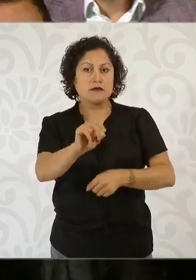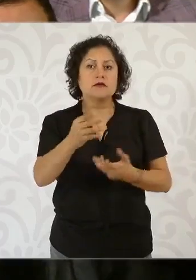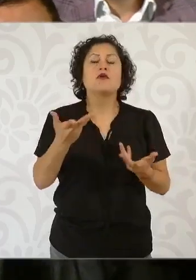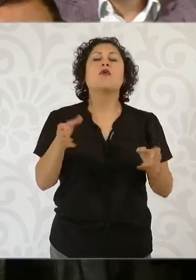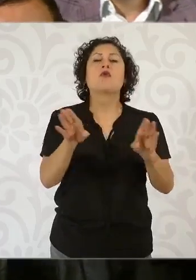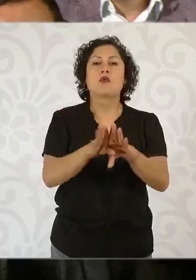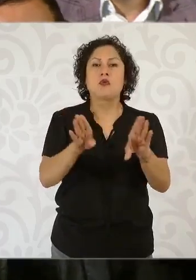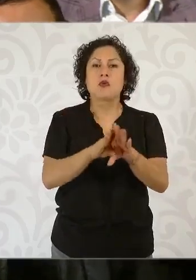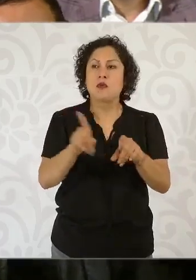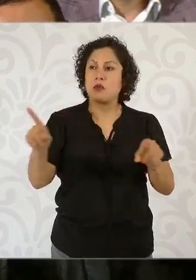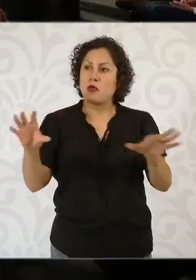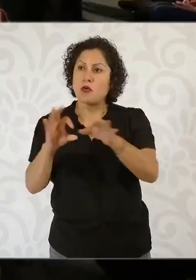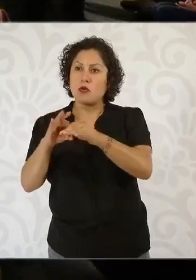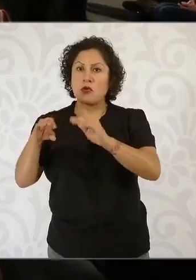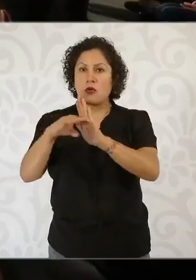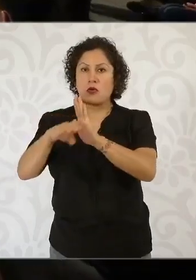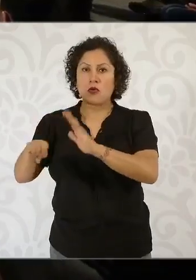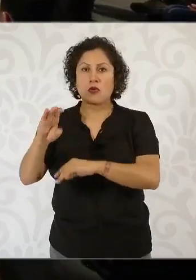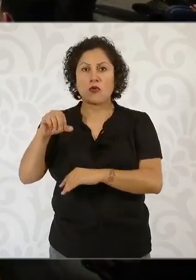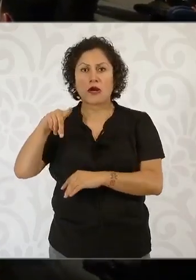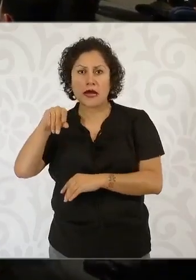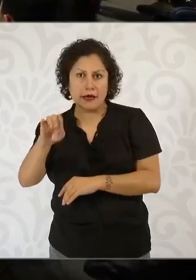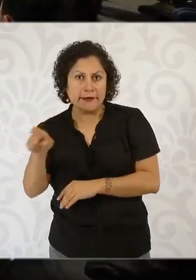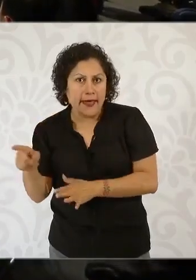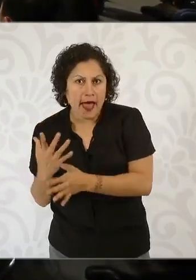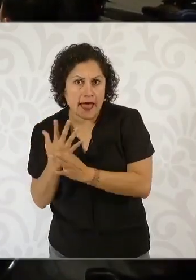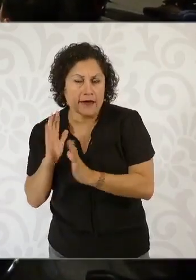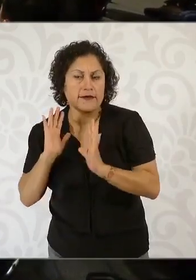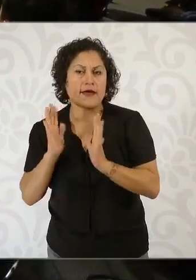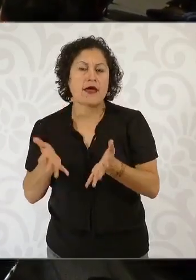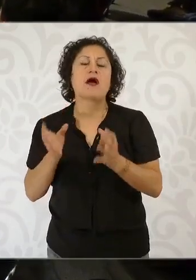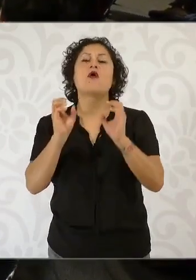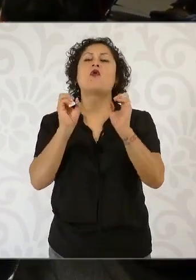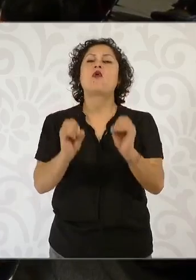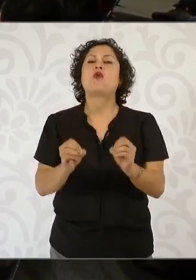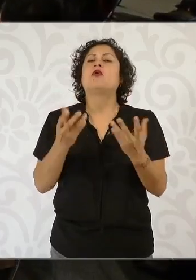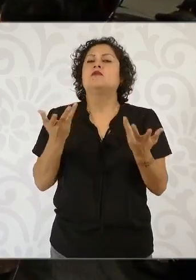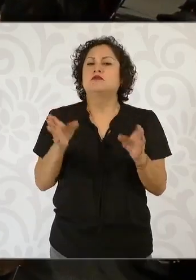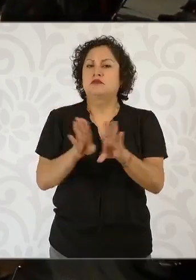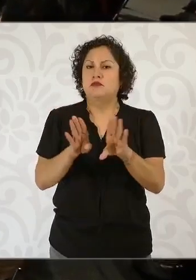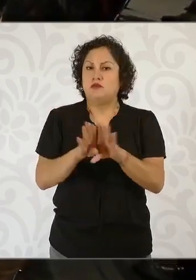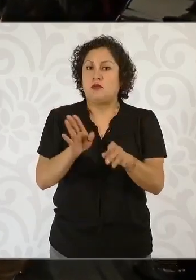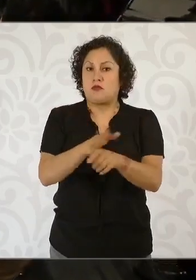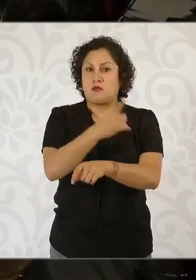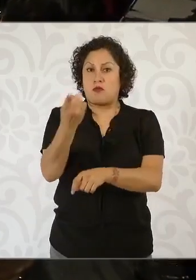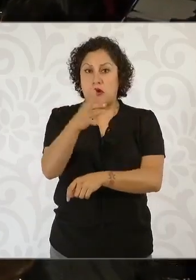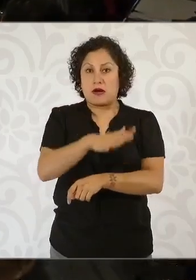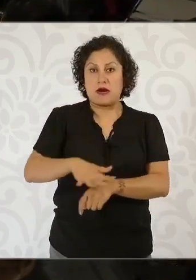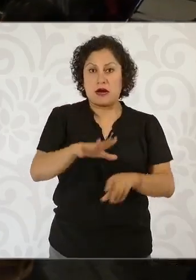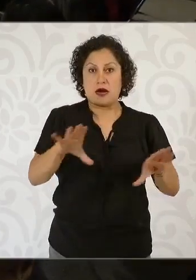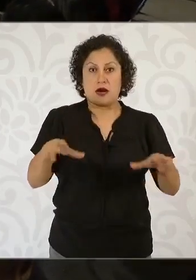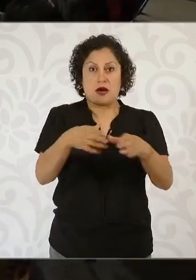bueno, se le planteó desde la CONADE que este tipo de sector, que es el deporte comunitario